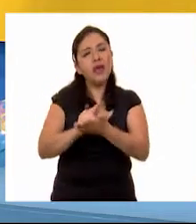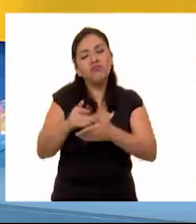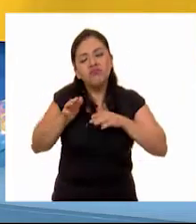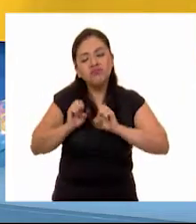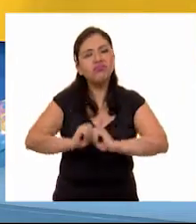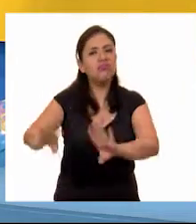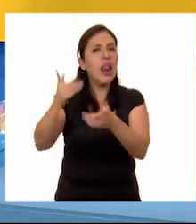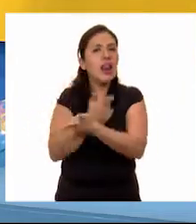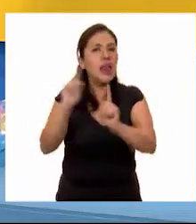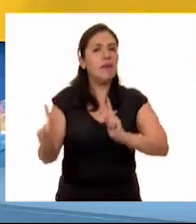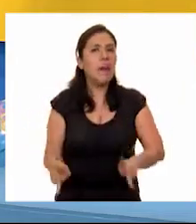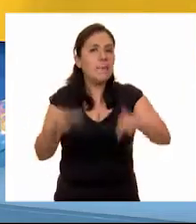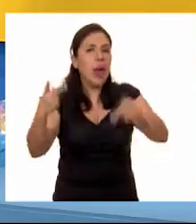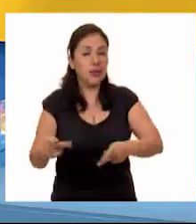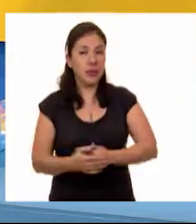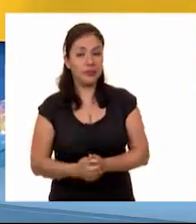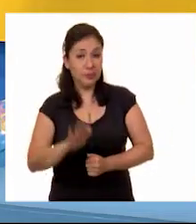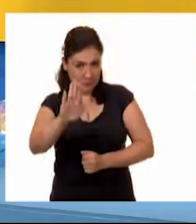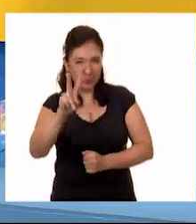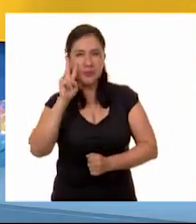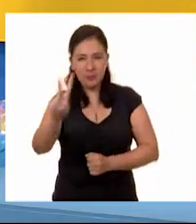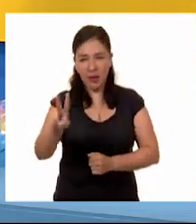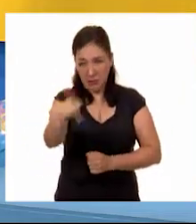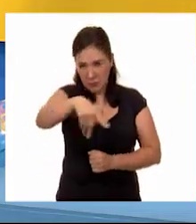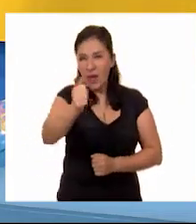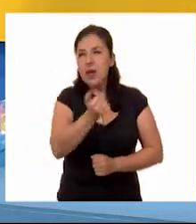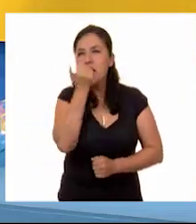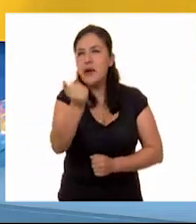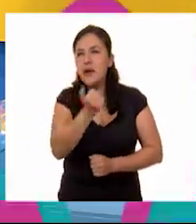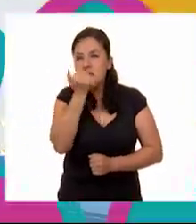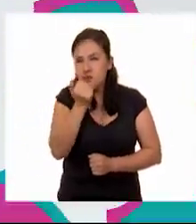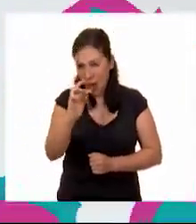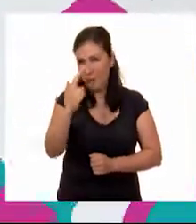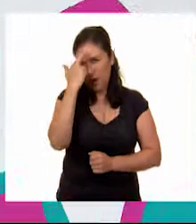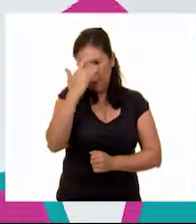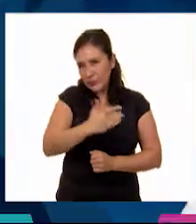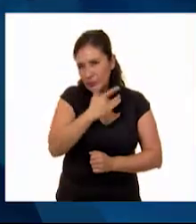comercio. A ver, pero veamos si nuestros alumnos y alumnas en casa lo